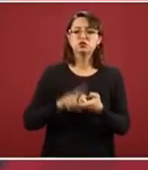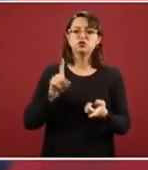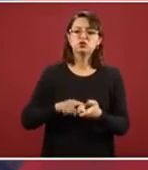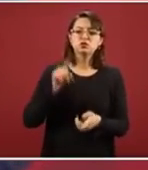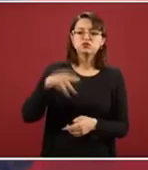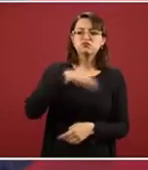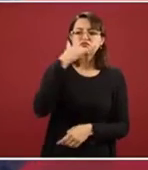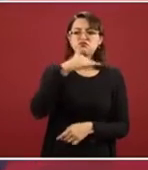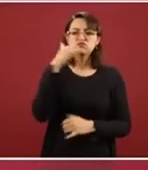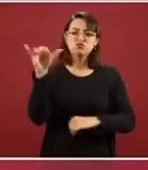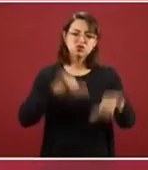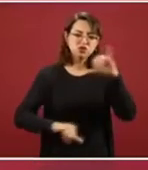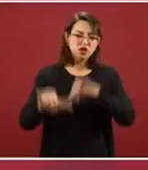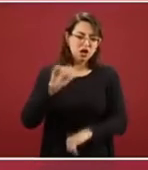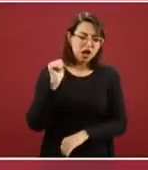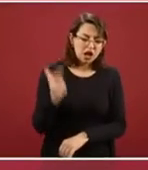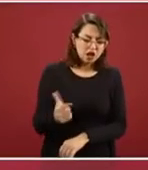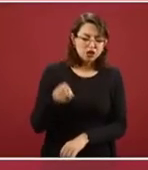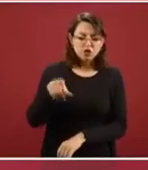tóxicos.